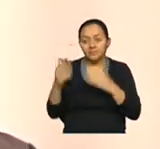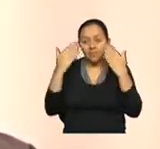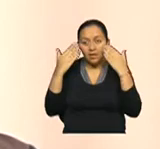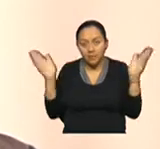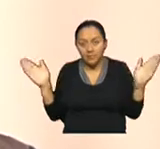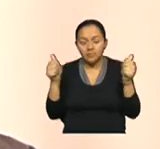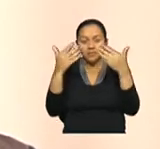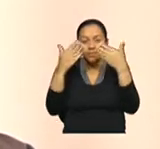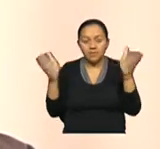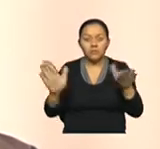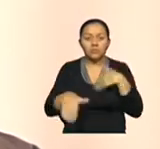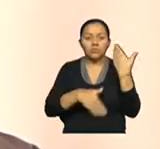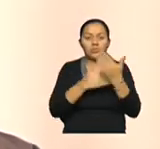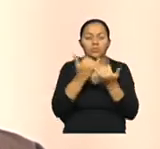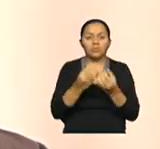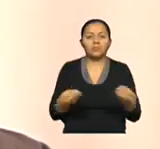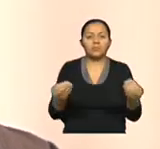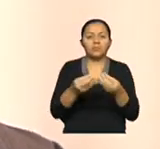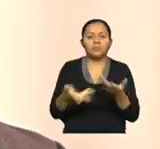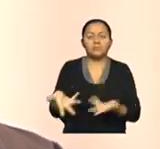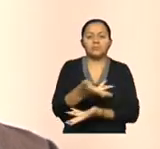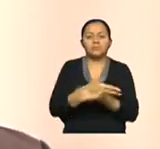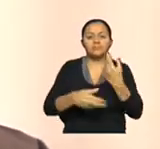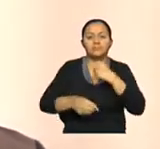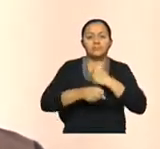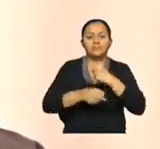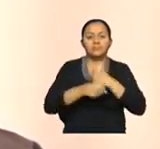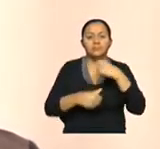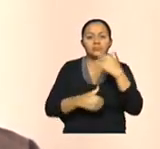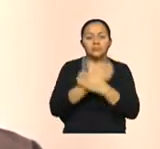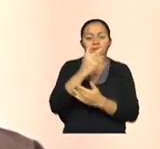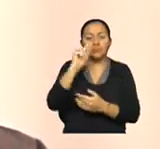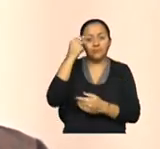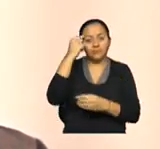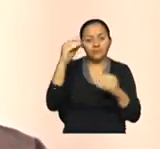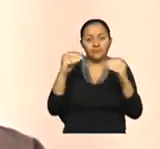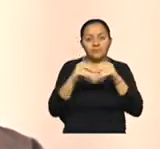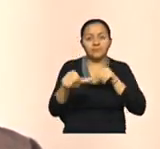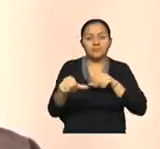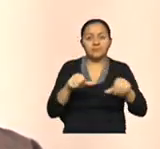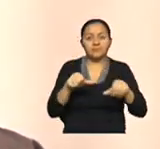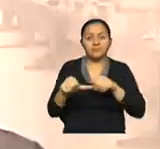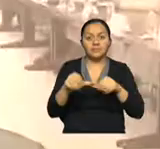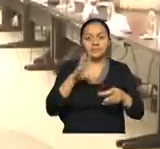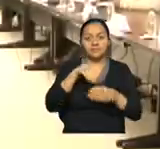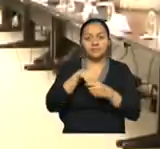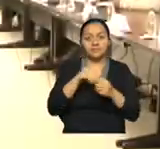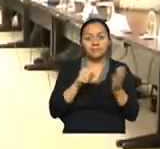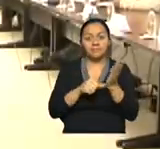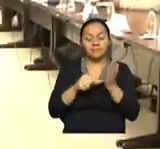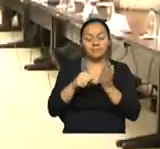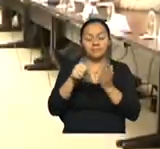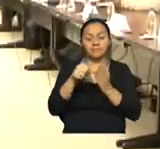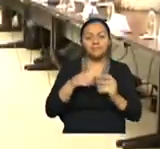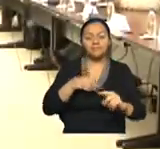conocer las líneas sobre las cuales va a trabajar el nuevo gobierno y la nueva administración de este Ministerio. El mensaje final del